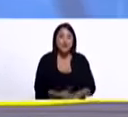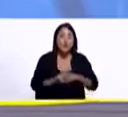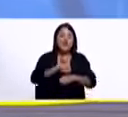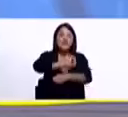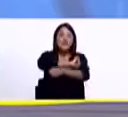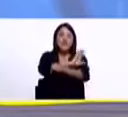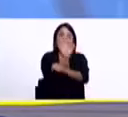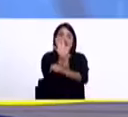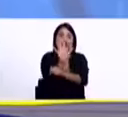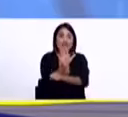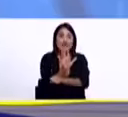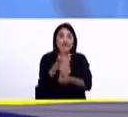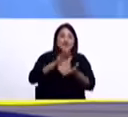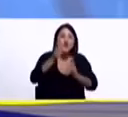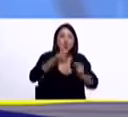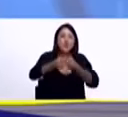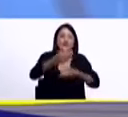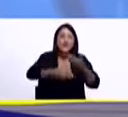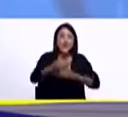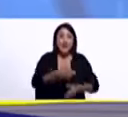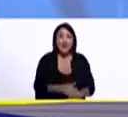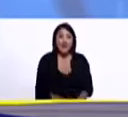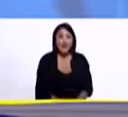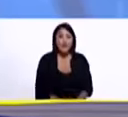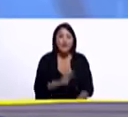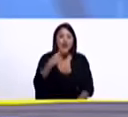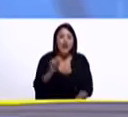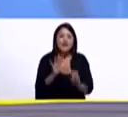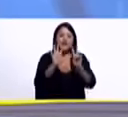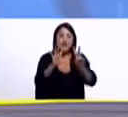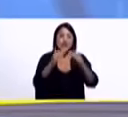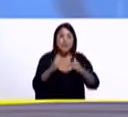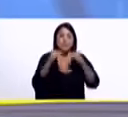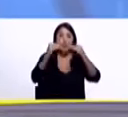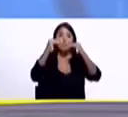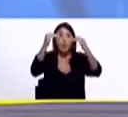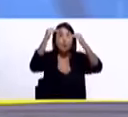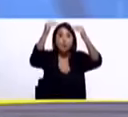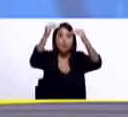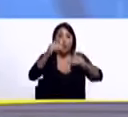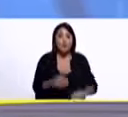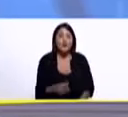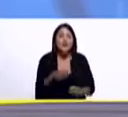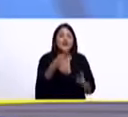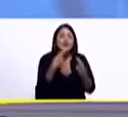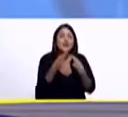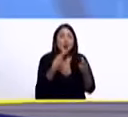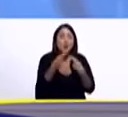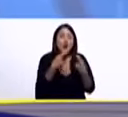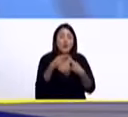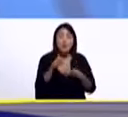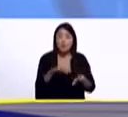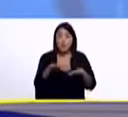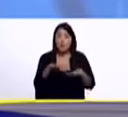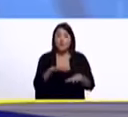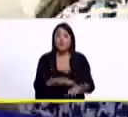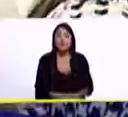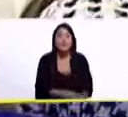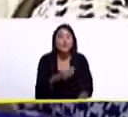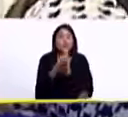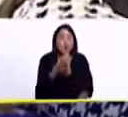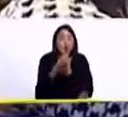ido? No, tienes que ir. Tiene 7 pisos, tiene restaurantes de